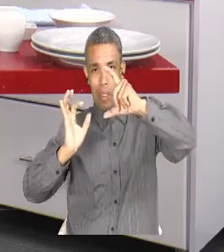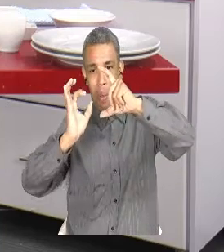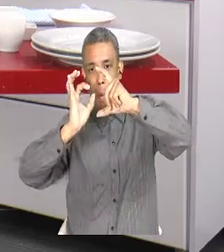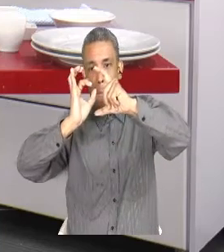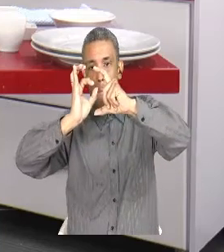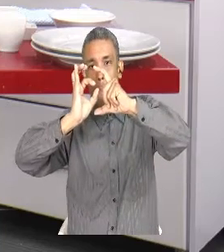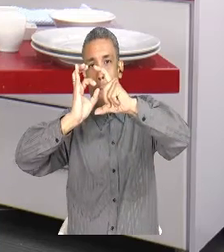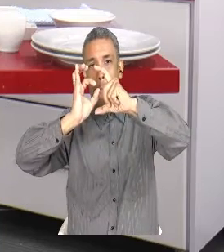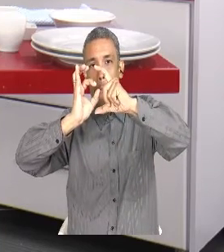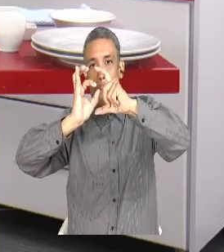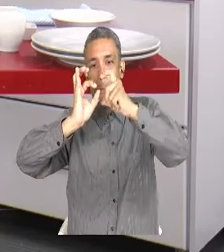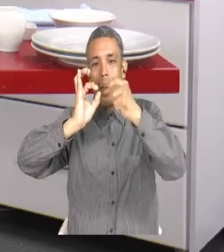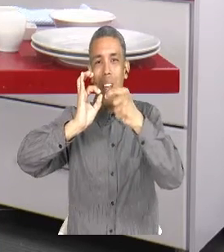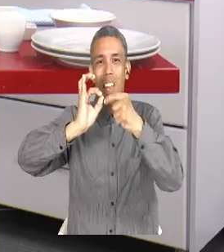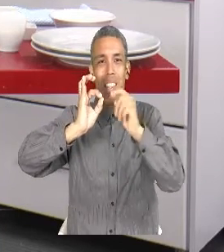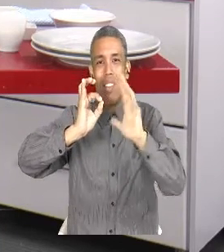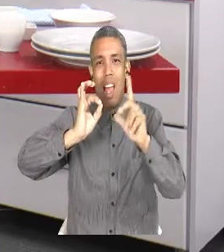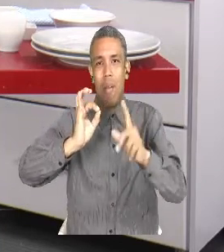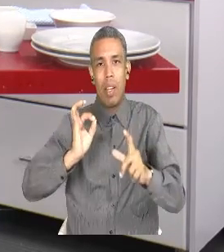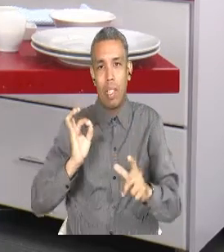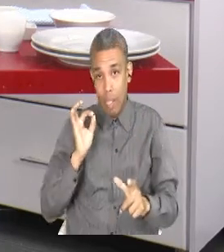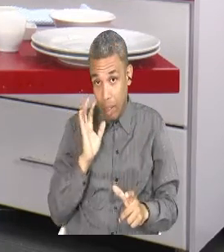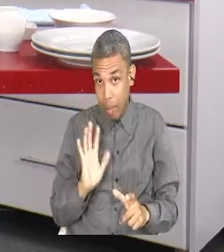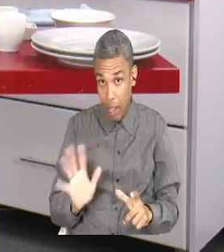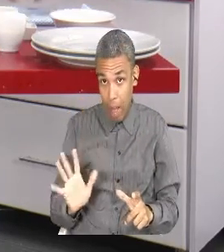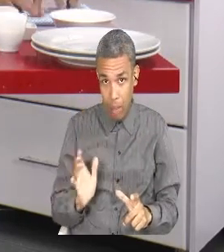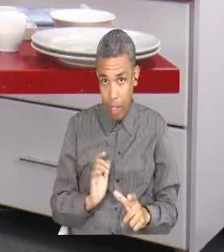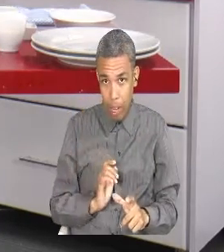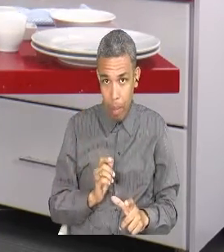Solo vamos a utilizar la yema. ¿Solo la yema? Sí, señora.